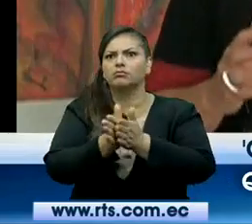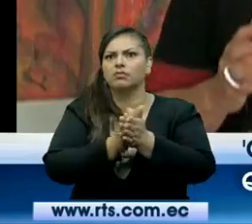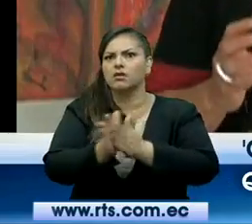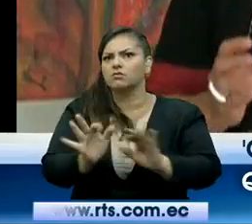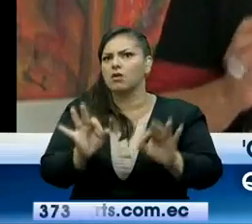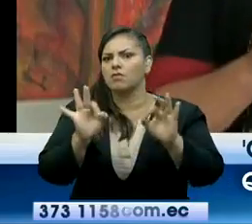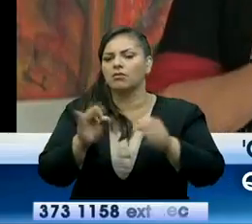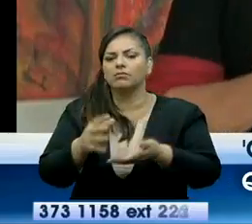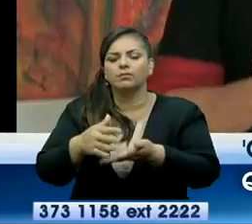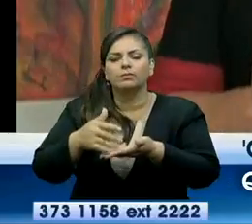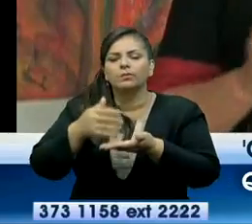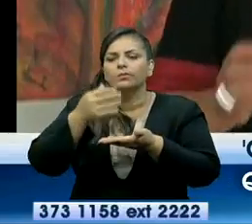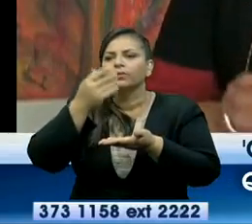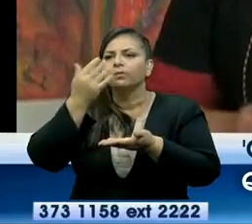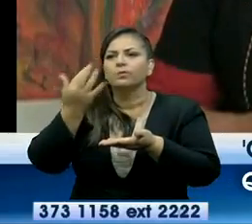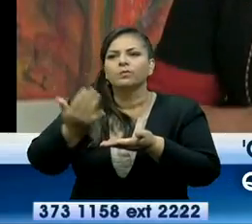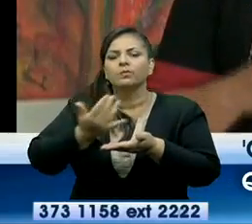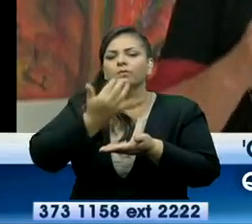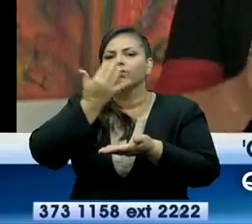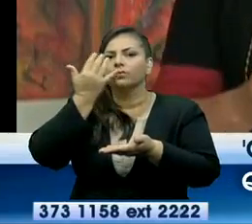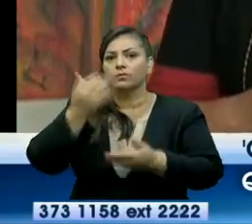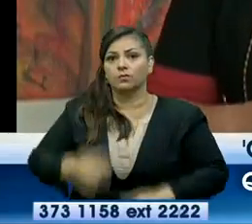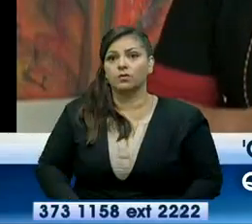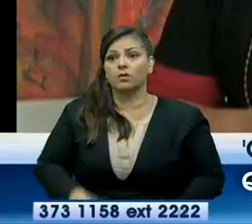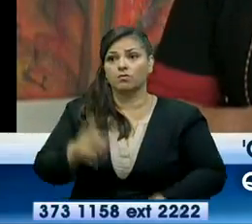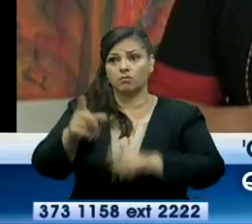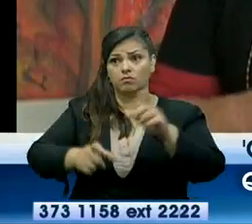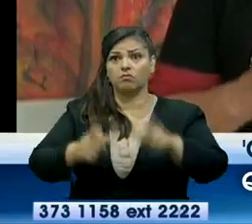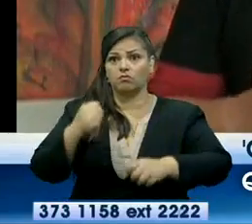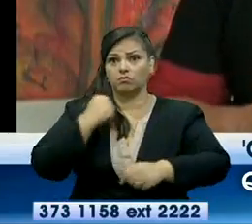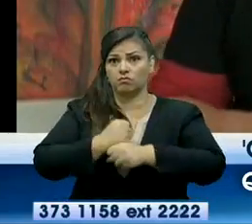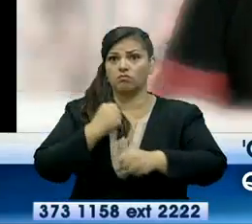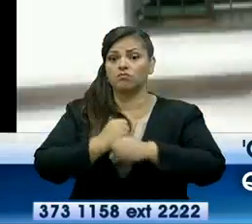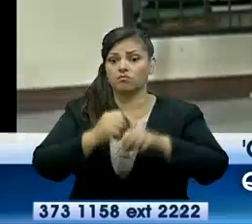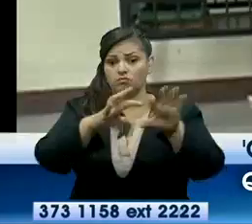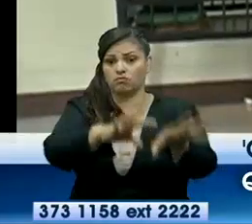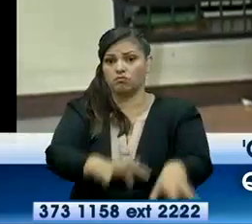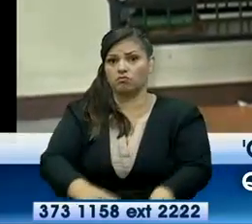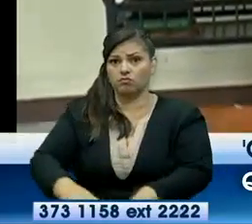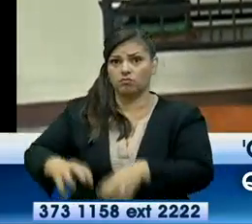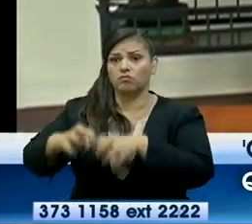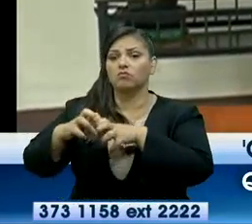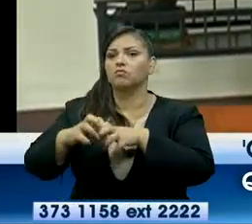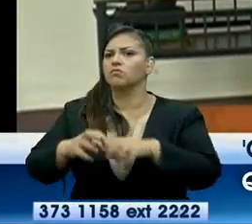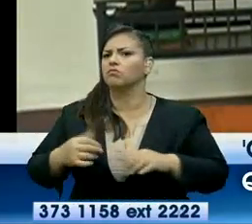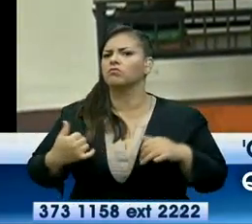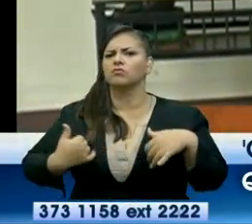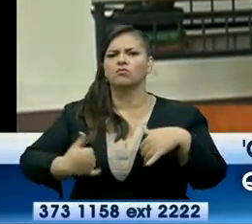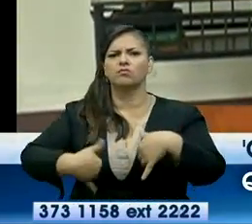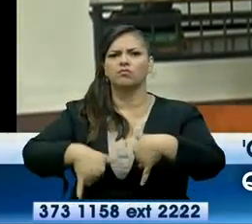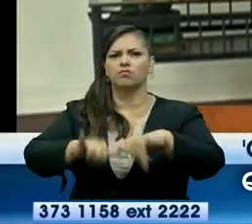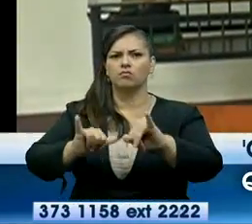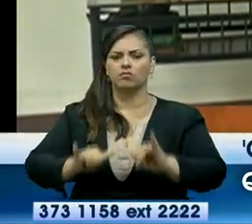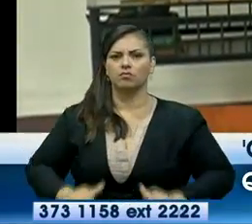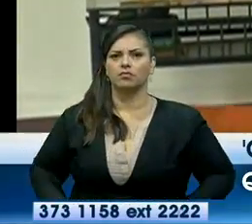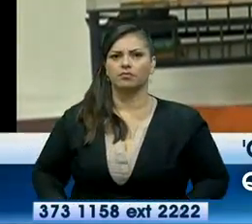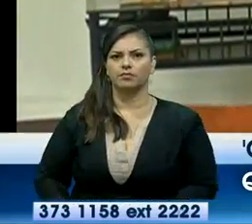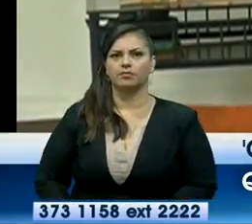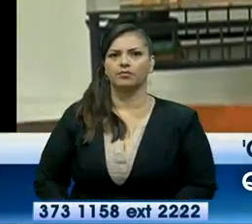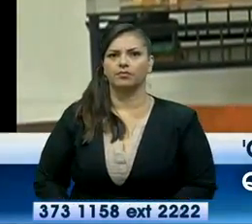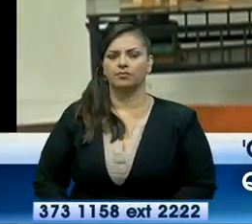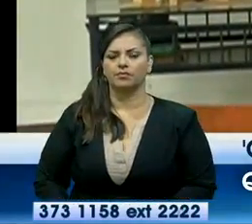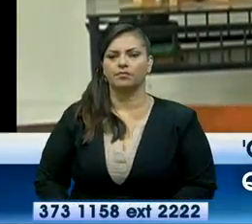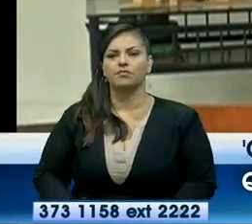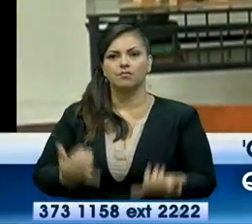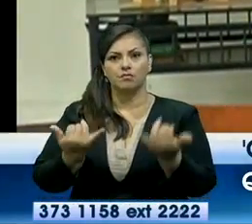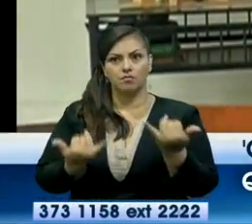preservar a estos grupos que trabajan allí y viven todavía del cacao cuando nosotros hablamos de espacios interculturales